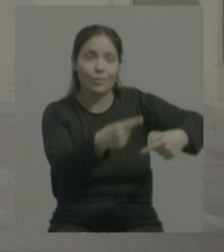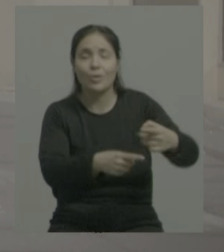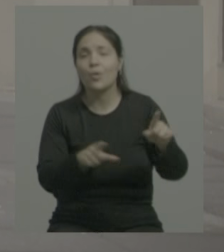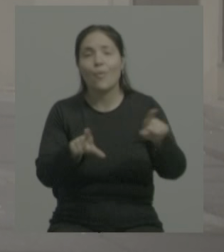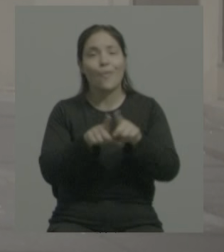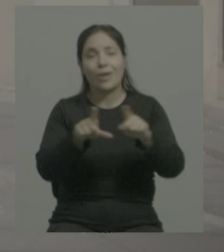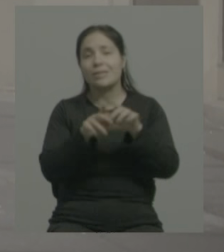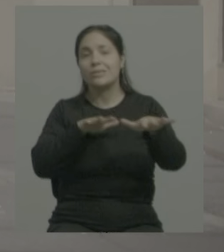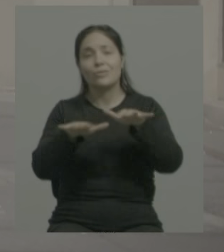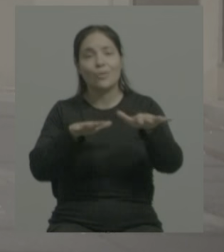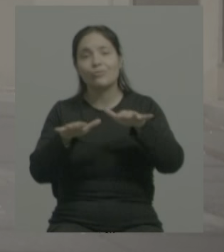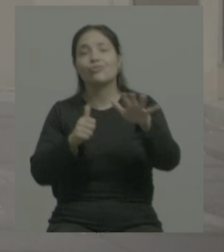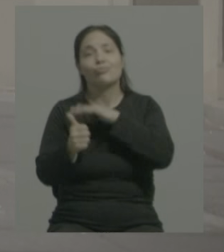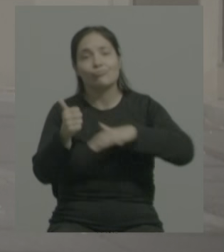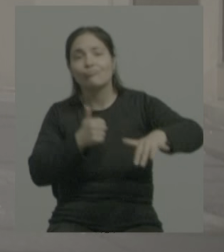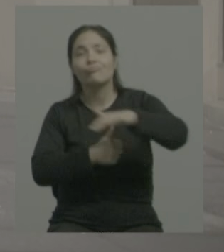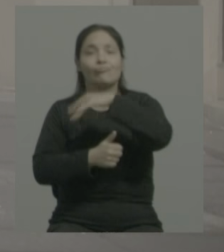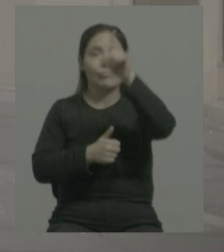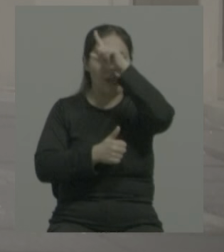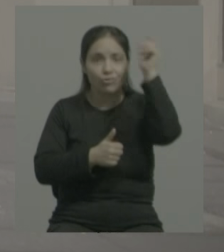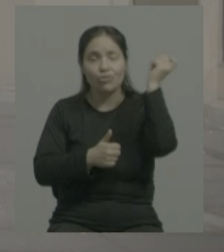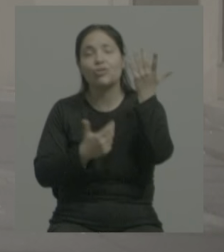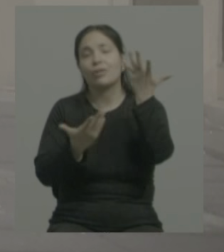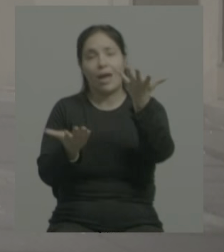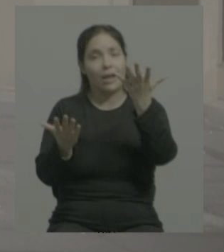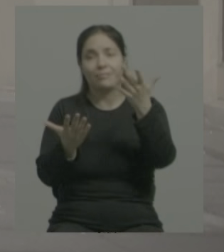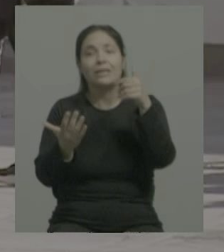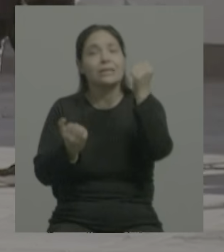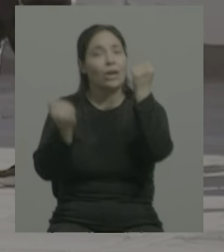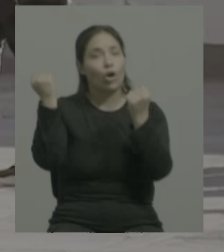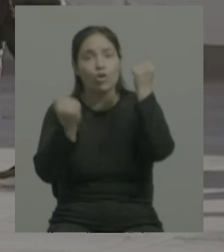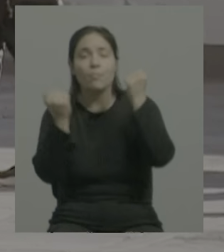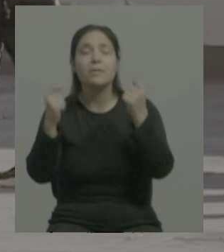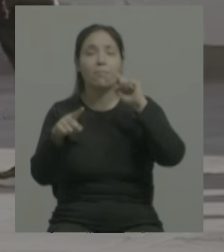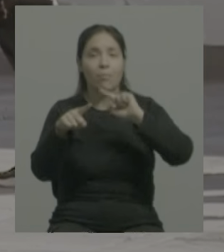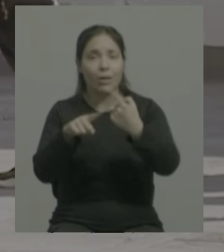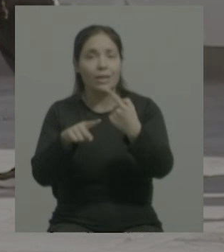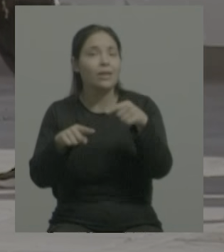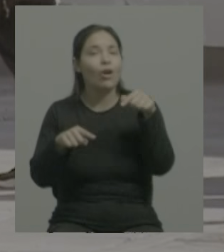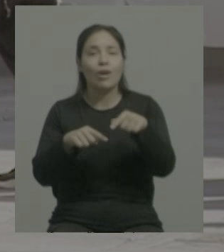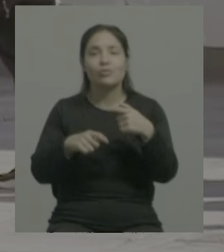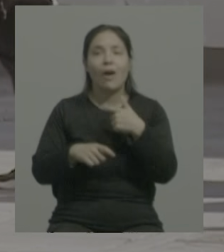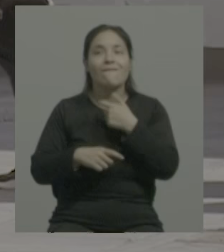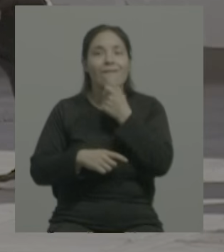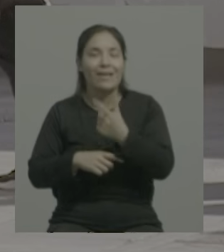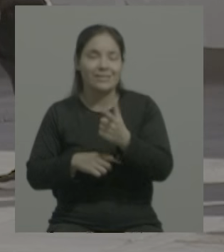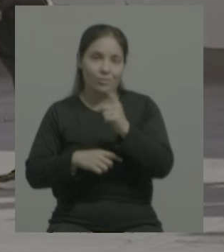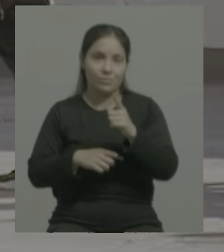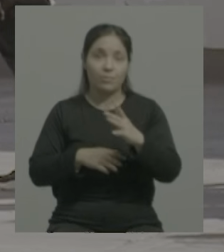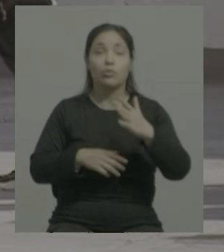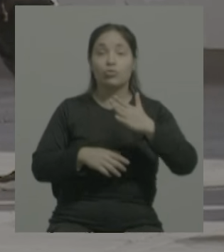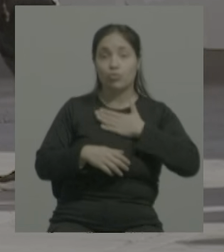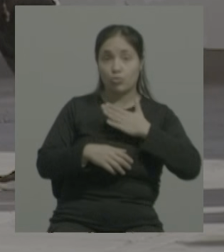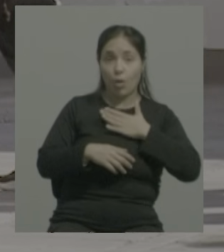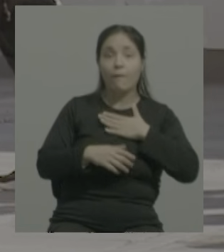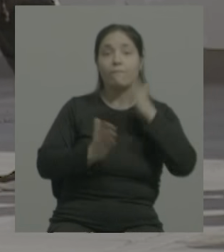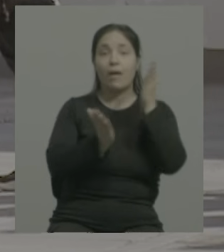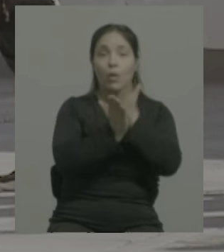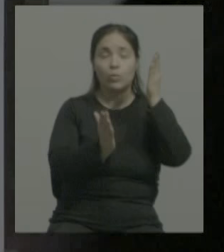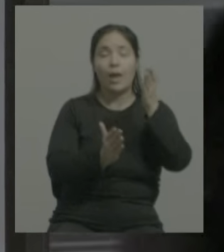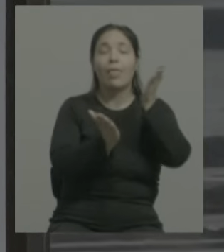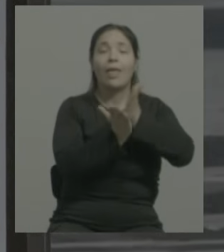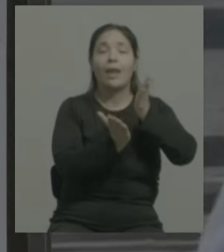contexto sociopolítico y económico no está ayudando para nada. Desde mi caso personal, yo soy de la Facultad de Derecho y entiendo también el